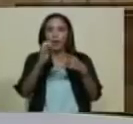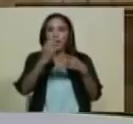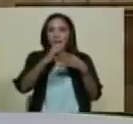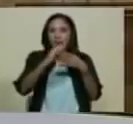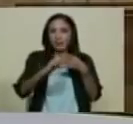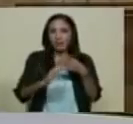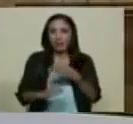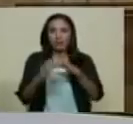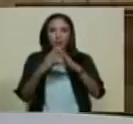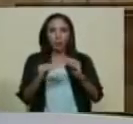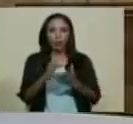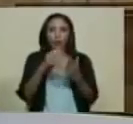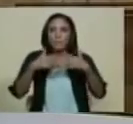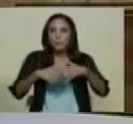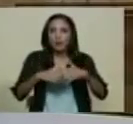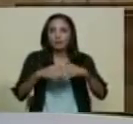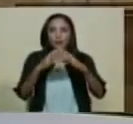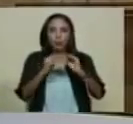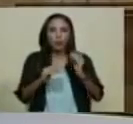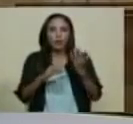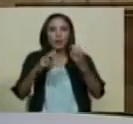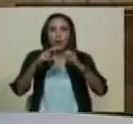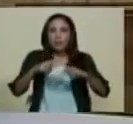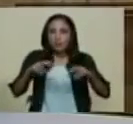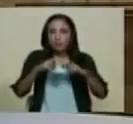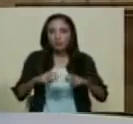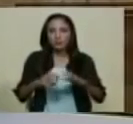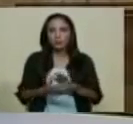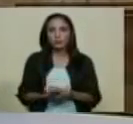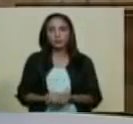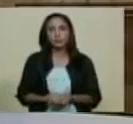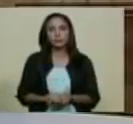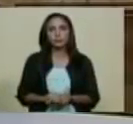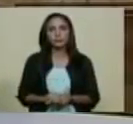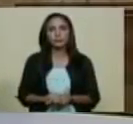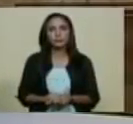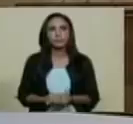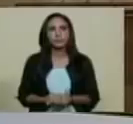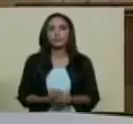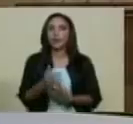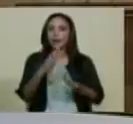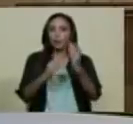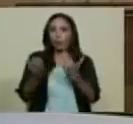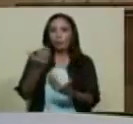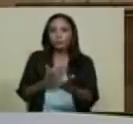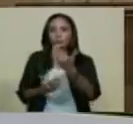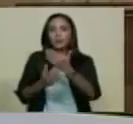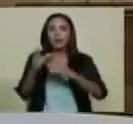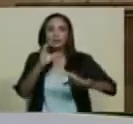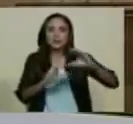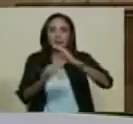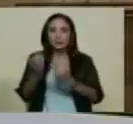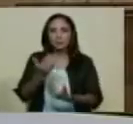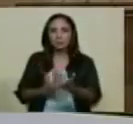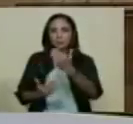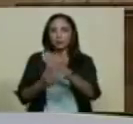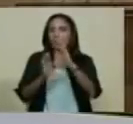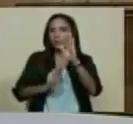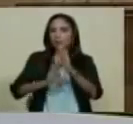agroindustrial, son investigaciones con un sentido de ciencia aplicada al